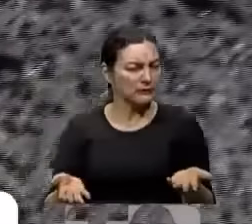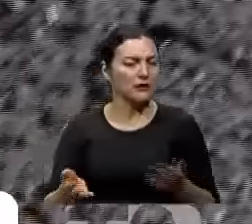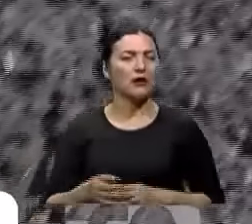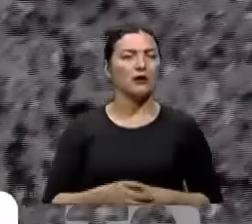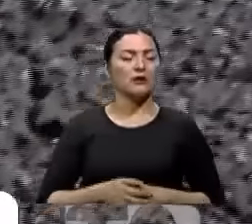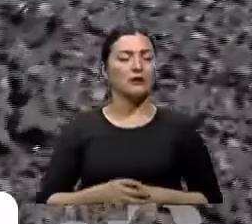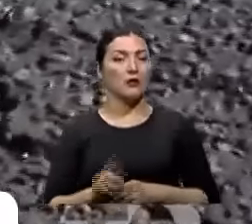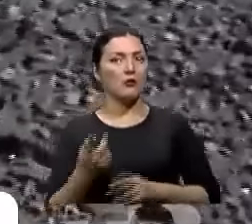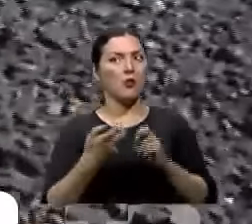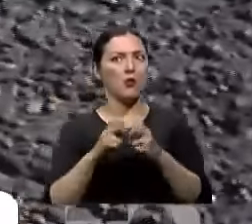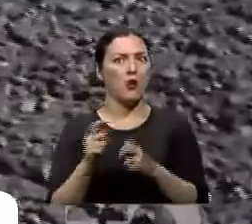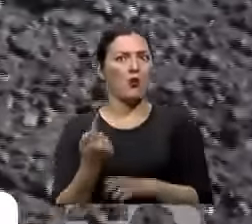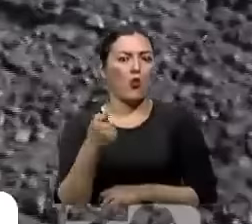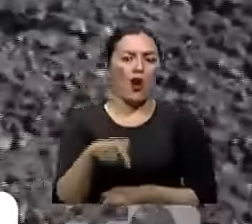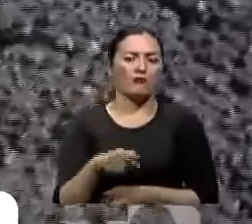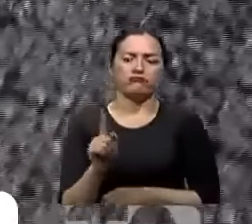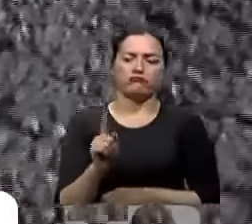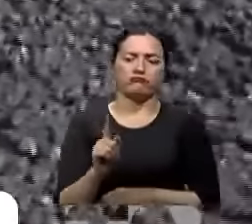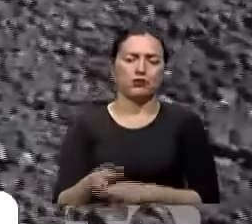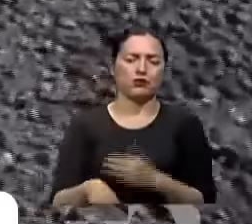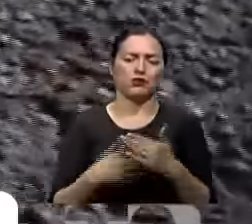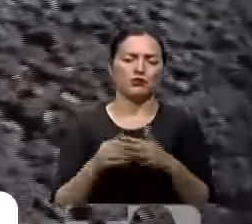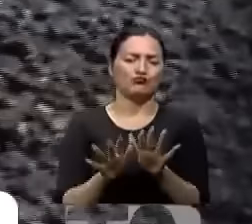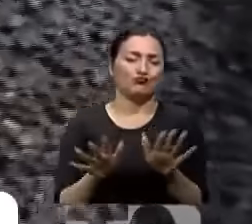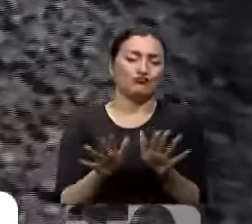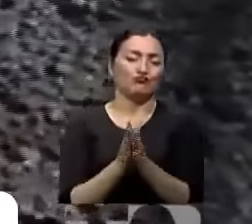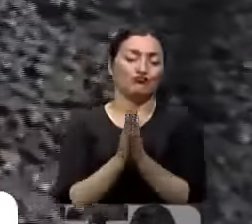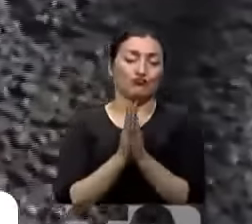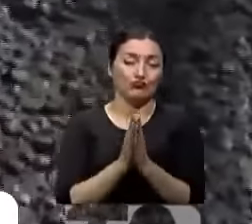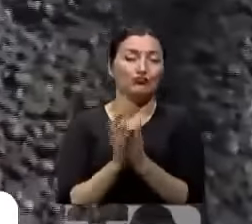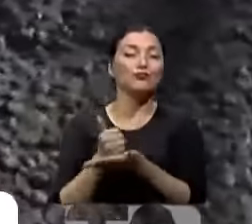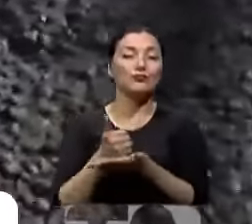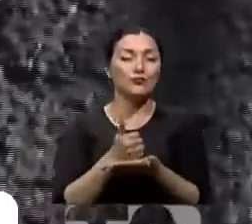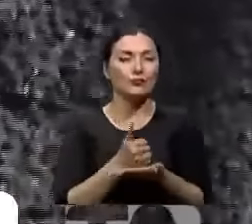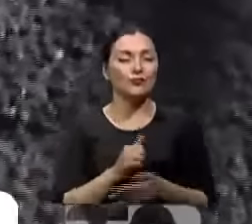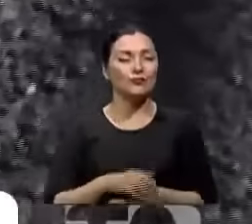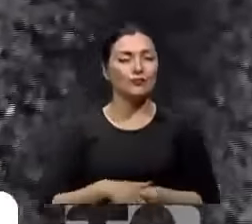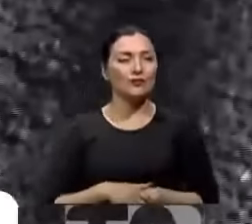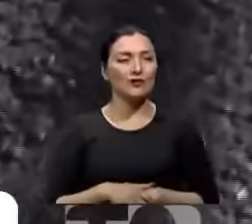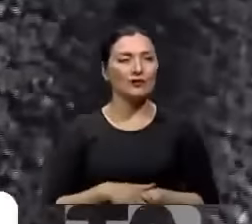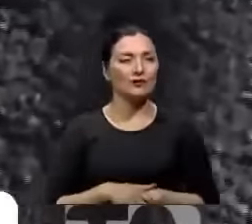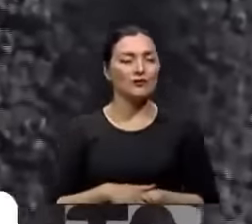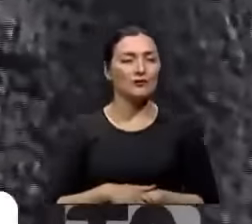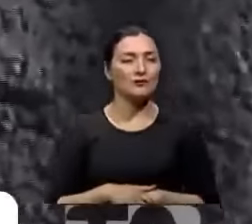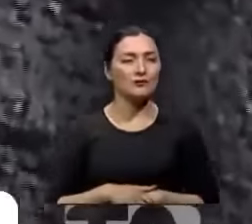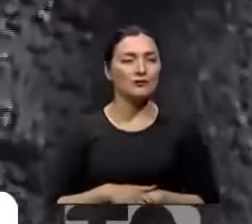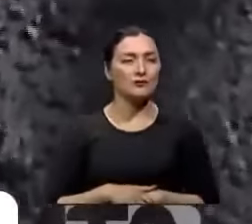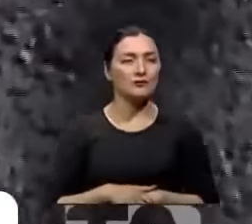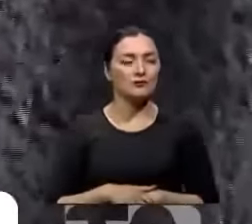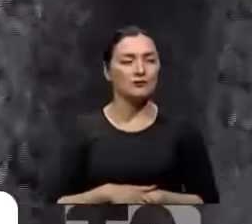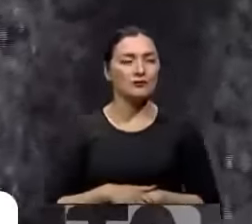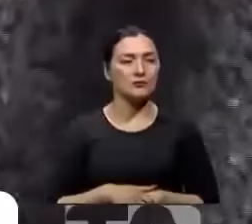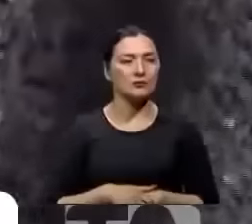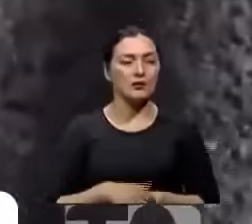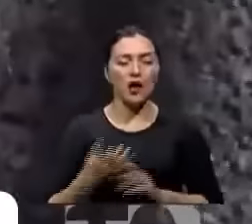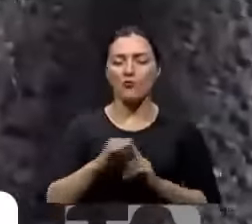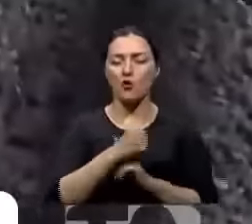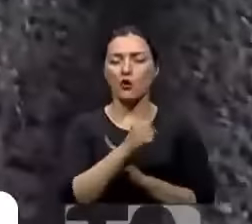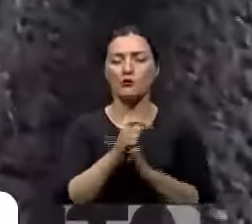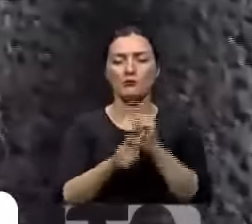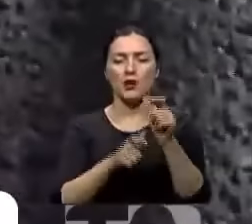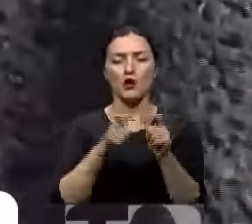Entonces eso sería mi pedido, a que nos ayuden en esto, porque en realidad, debido a la mucha situación que hay, sí hay